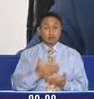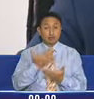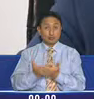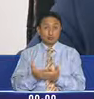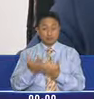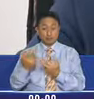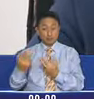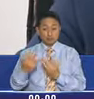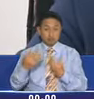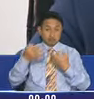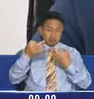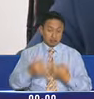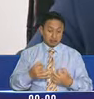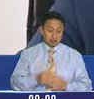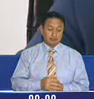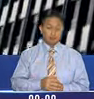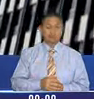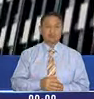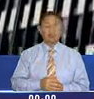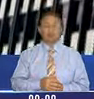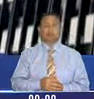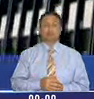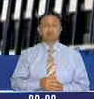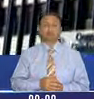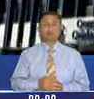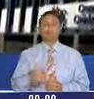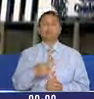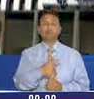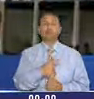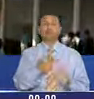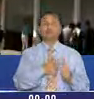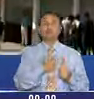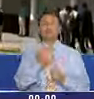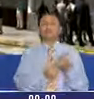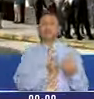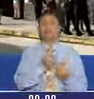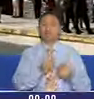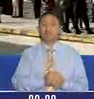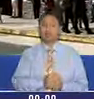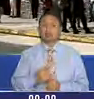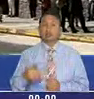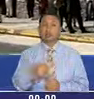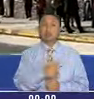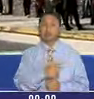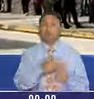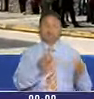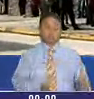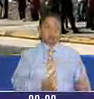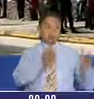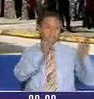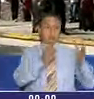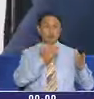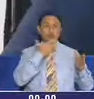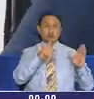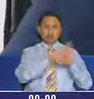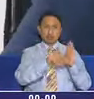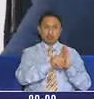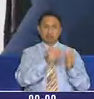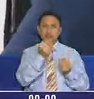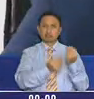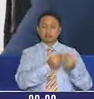través de los canales específicos. Lo primero que deberá salir a flote es el estado legal de la edificación.